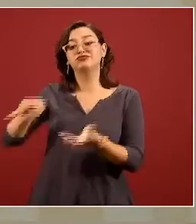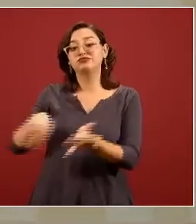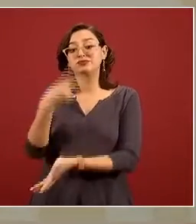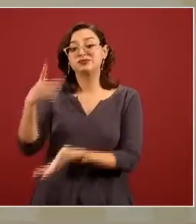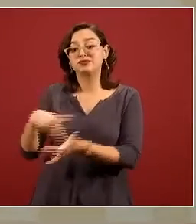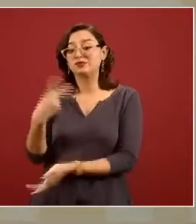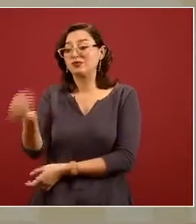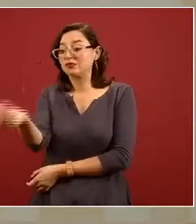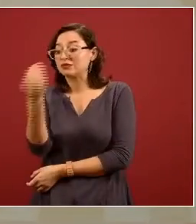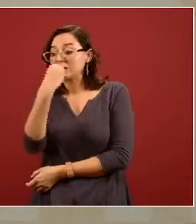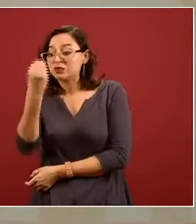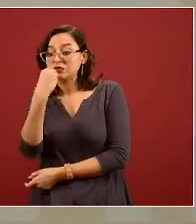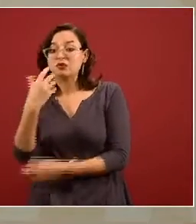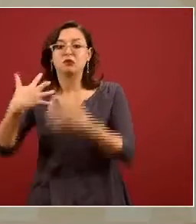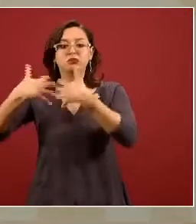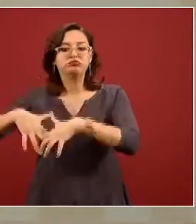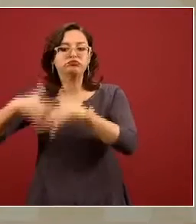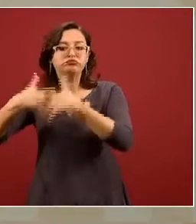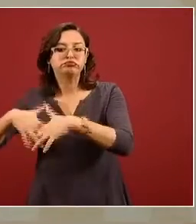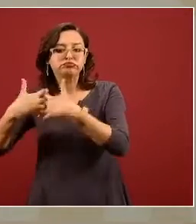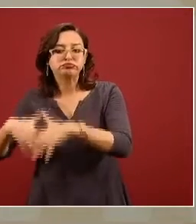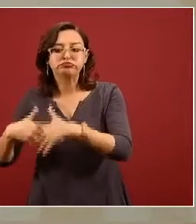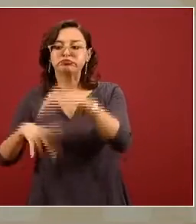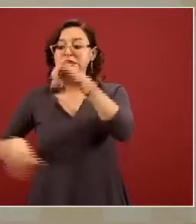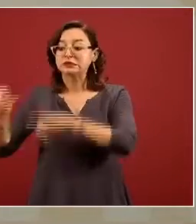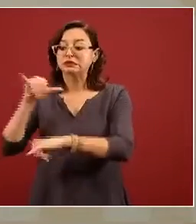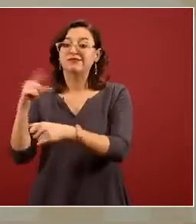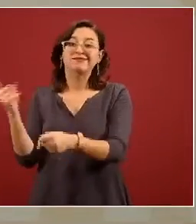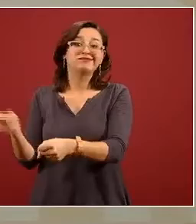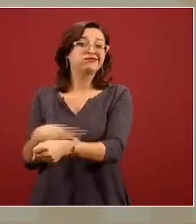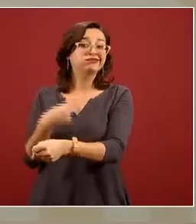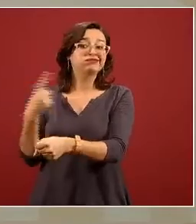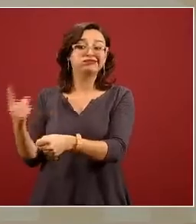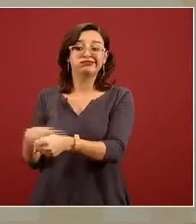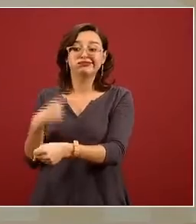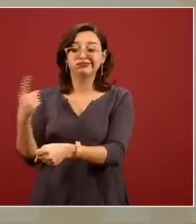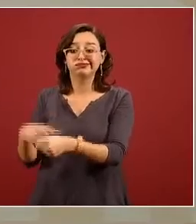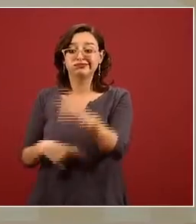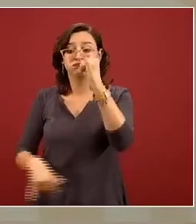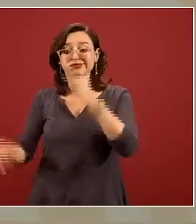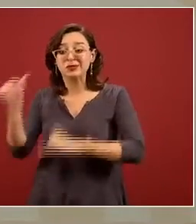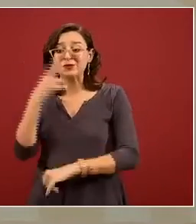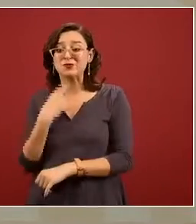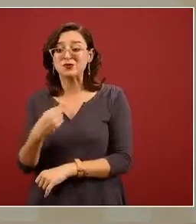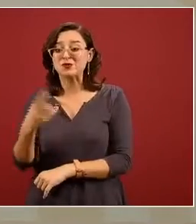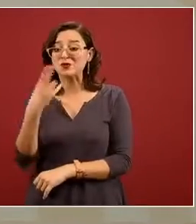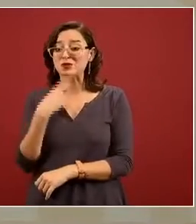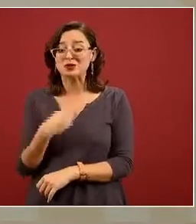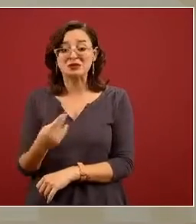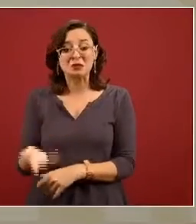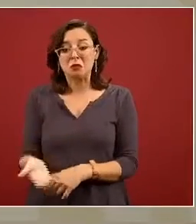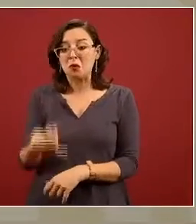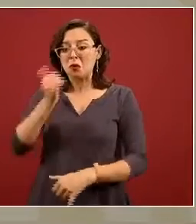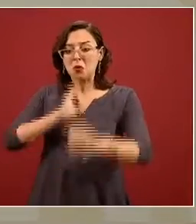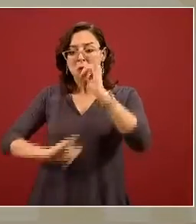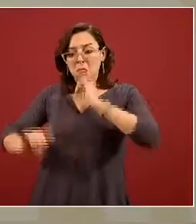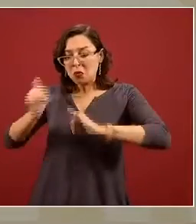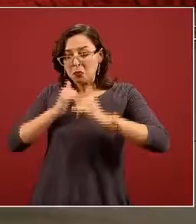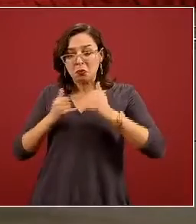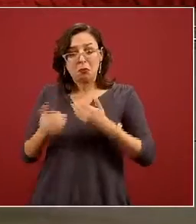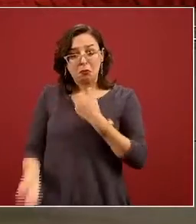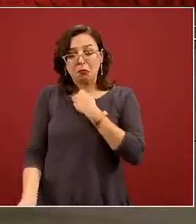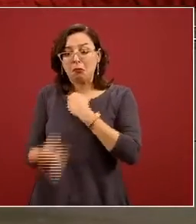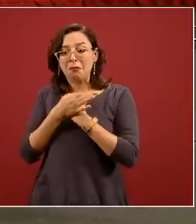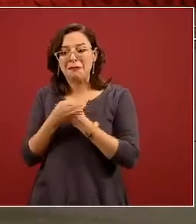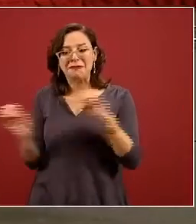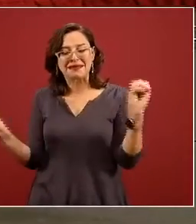en alimentos industrializados, incluyendo las bebidas azucaradas, que tienen un muy bajo o nulo valor